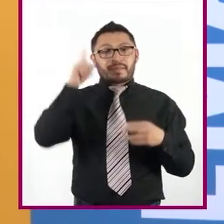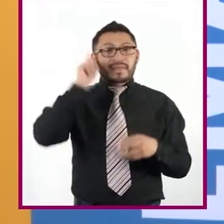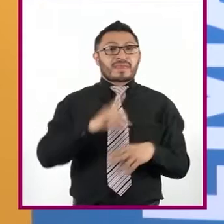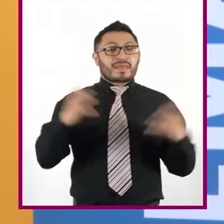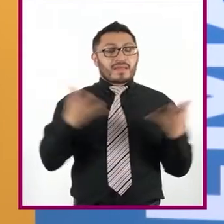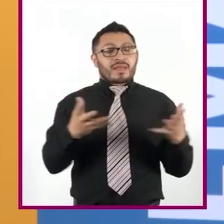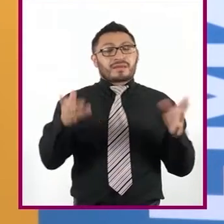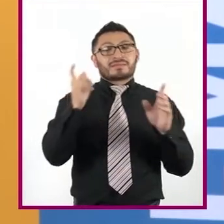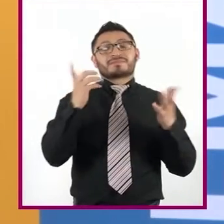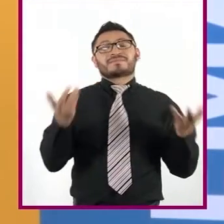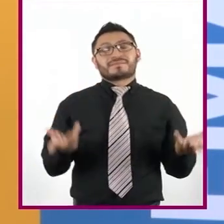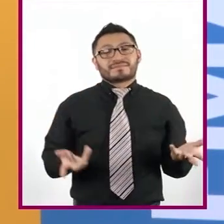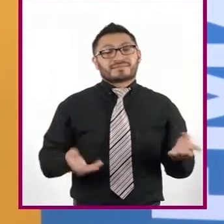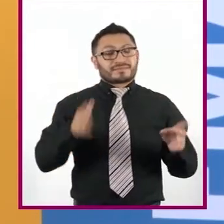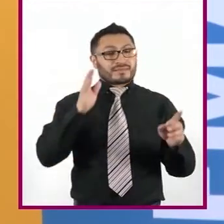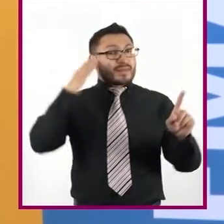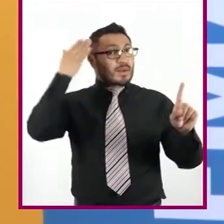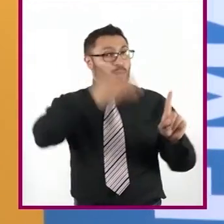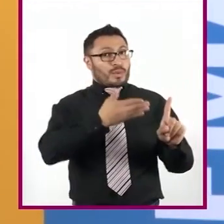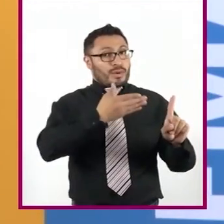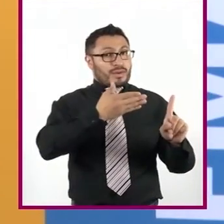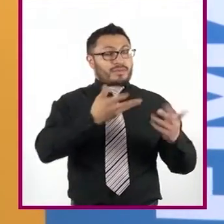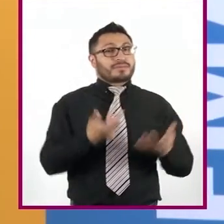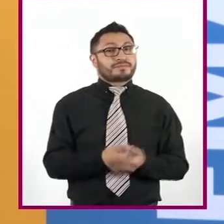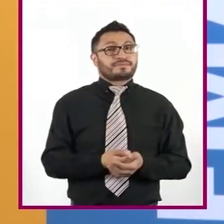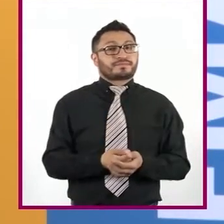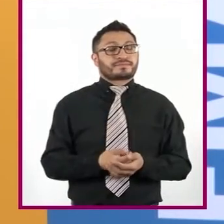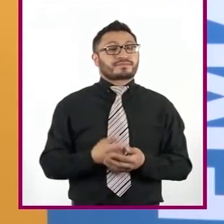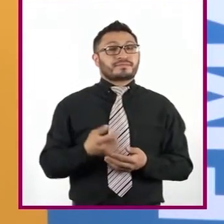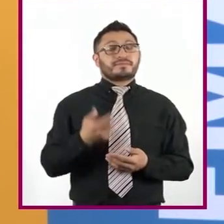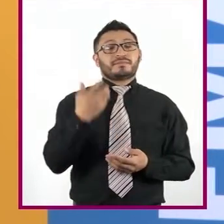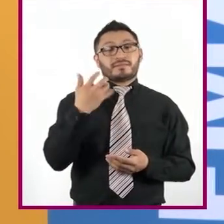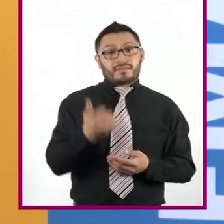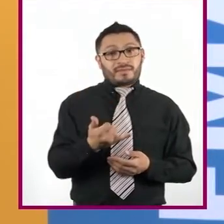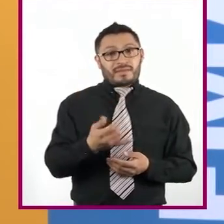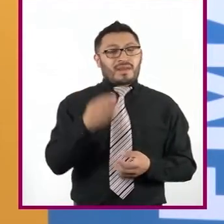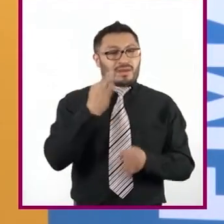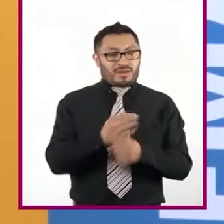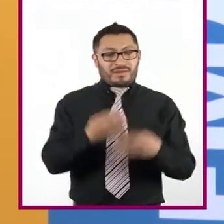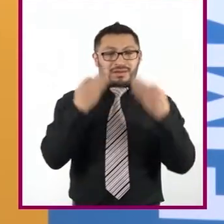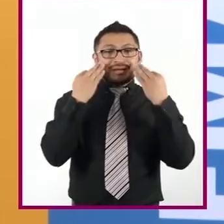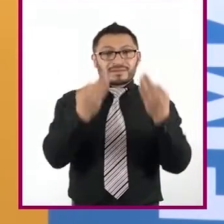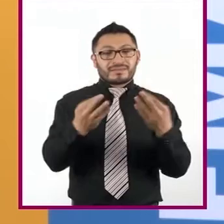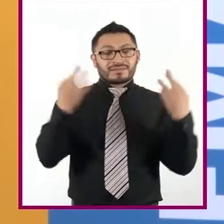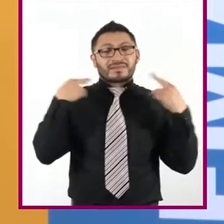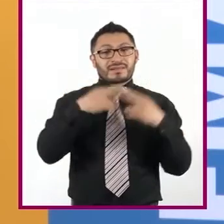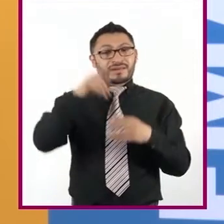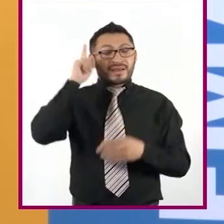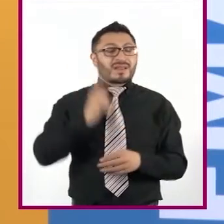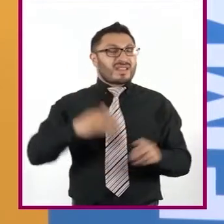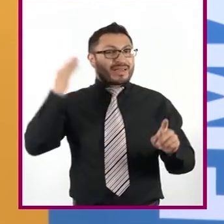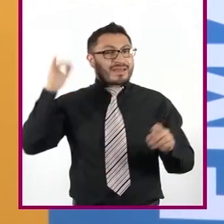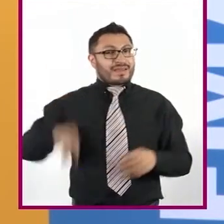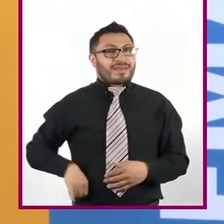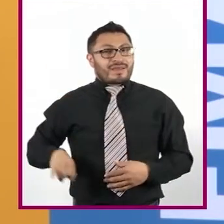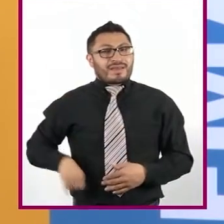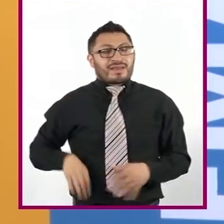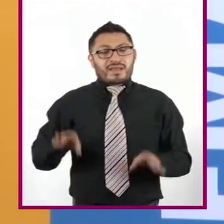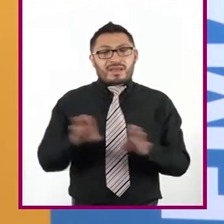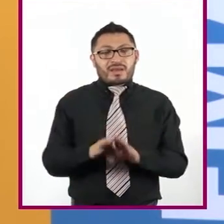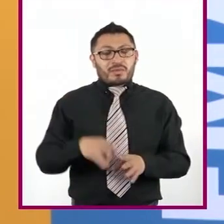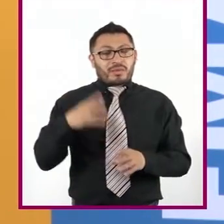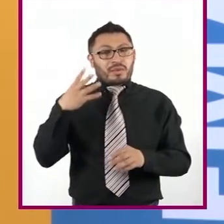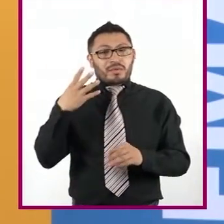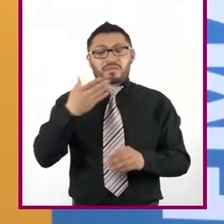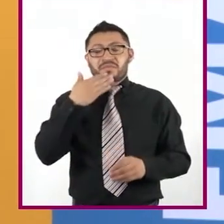que delimitar fue el objetivo. Y como acabamos de ver, la maestra estaba interesada en tratar de